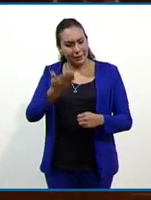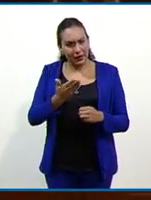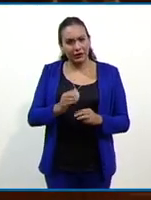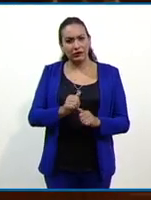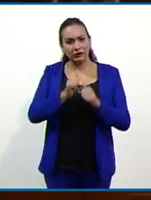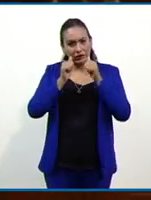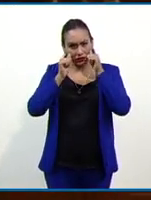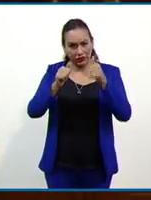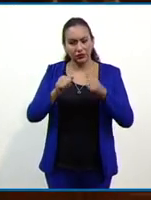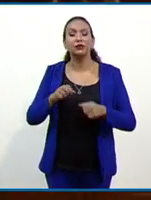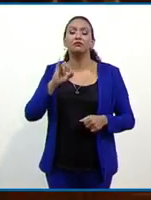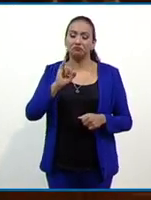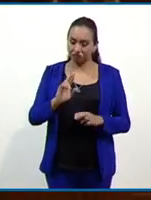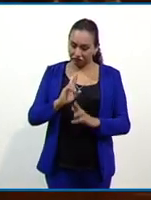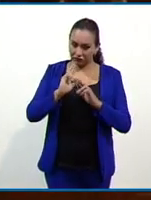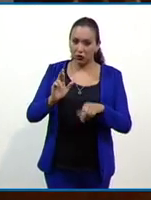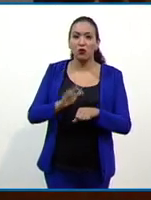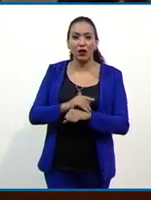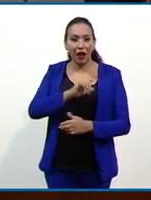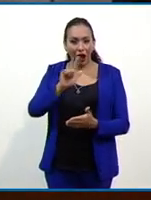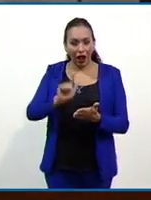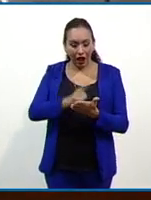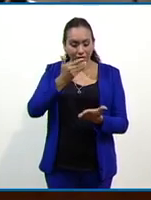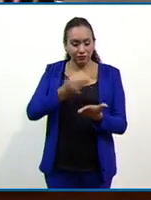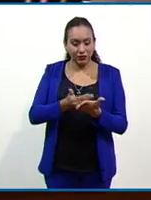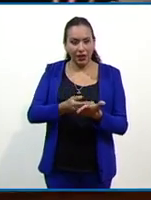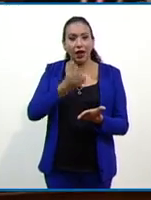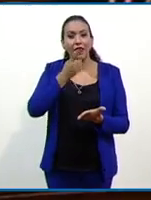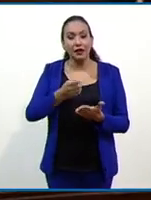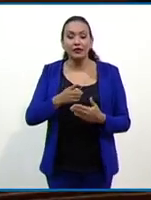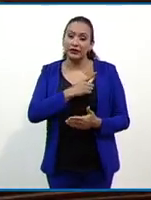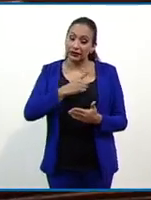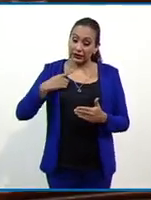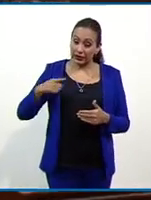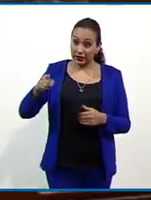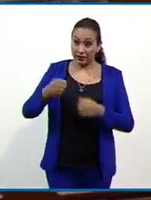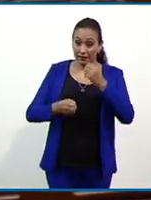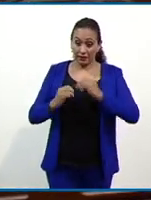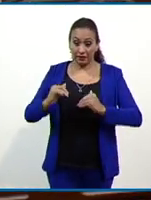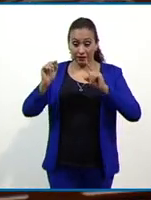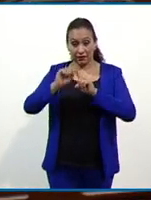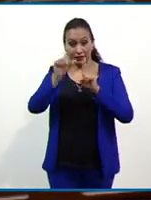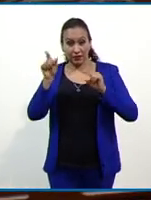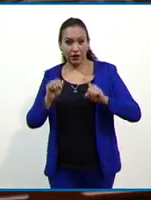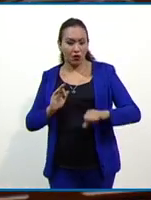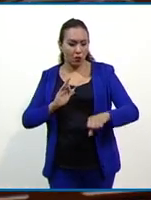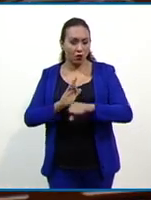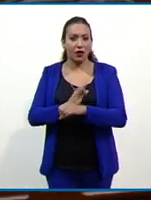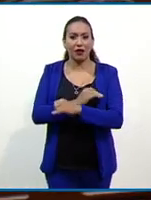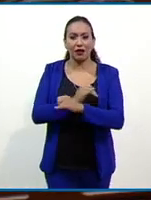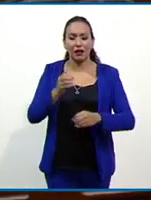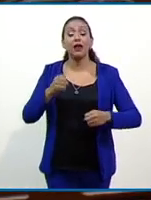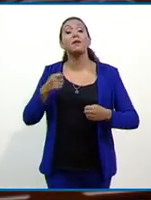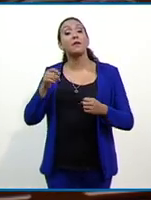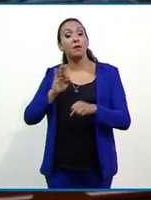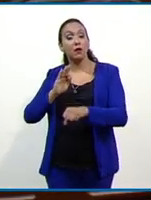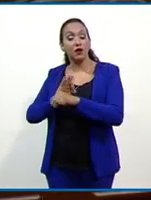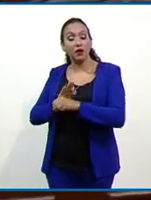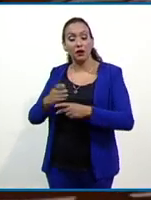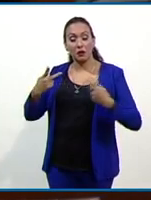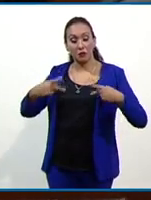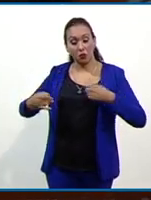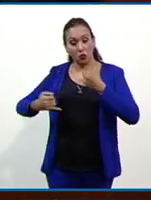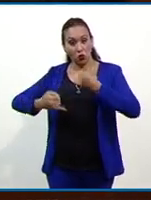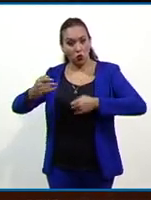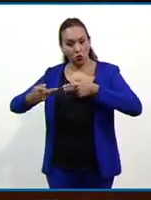por considerar que hay mandato legal para que el Pleno vigile la autonomía de los órganos del Poder Judicial y la independencia de sus titulares. Por otra